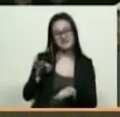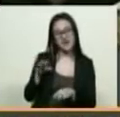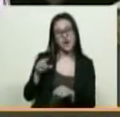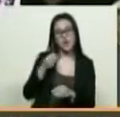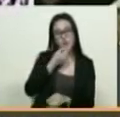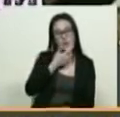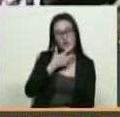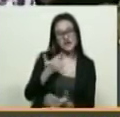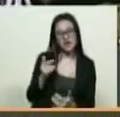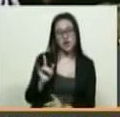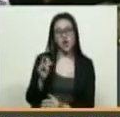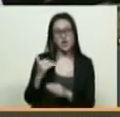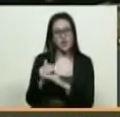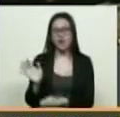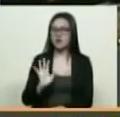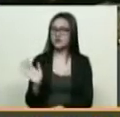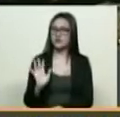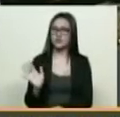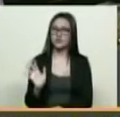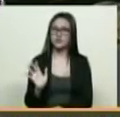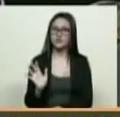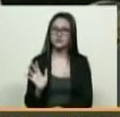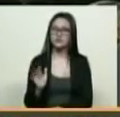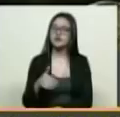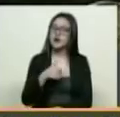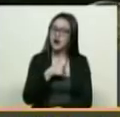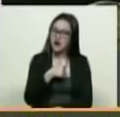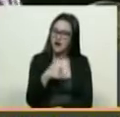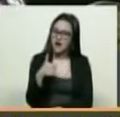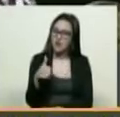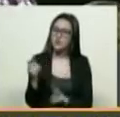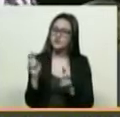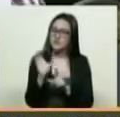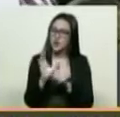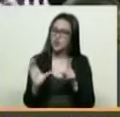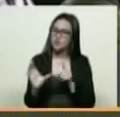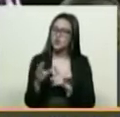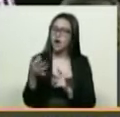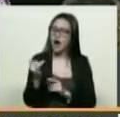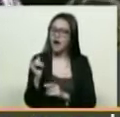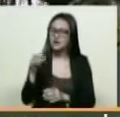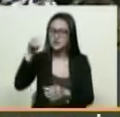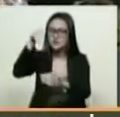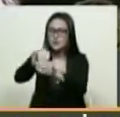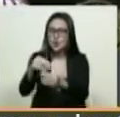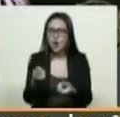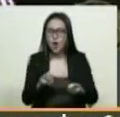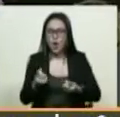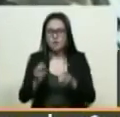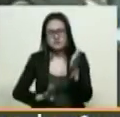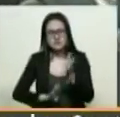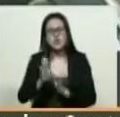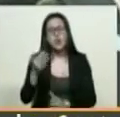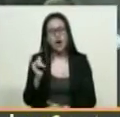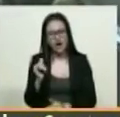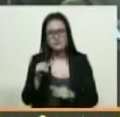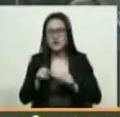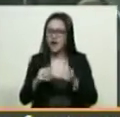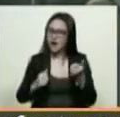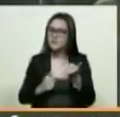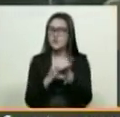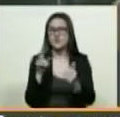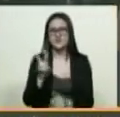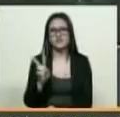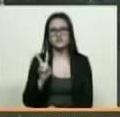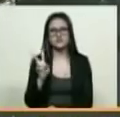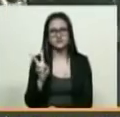exclusivamente. Detrás de cada una de las dinámicas culturales hay un potencial económico para contribuir al desarrollo de la patria y